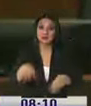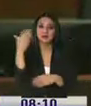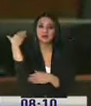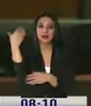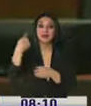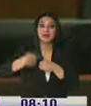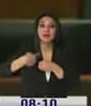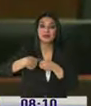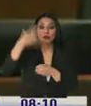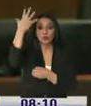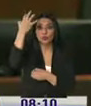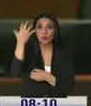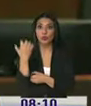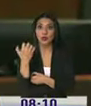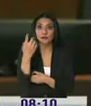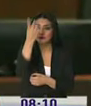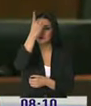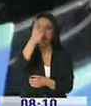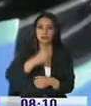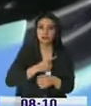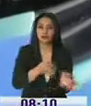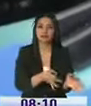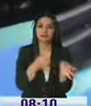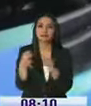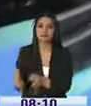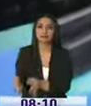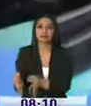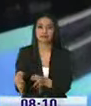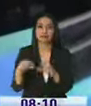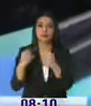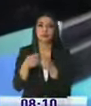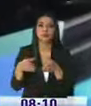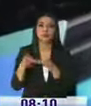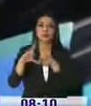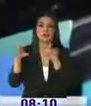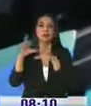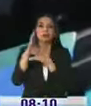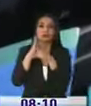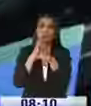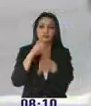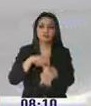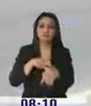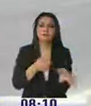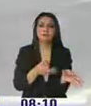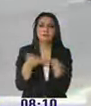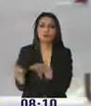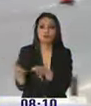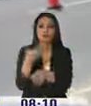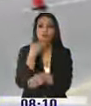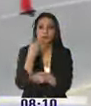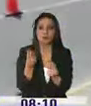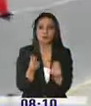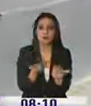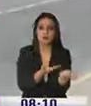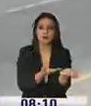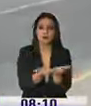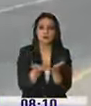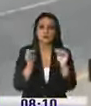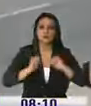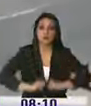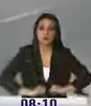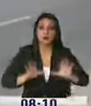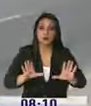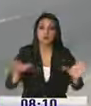de la capital, Mauricio Rodas, decidió dar una prórroga al gremio. El objetivo fue darles más tiempo para que mejoren su servicio y